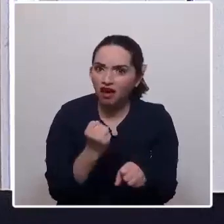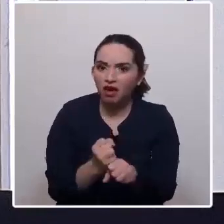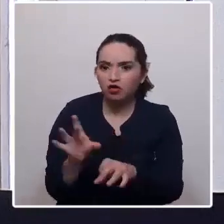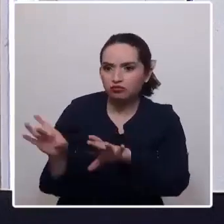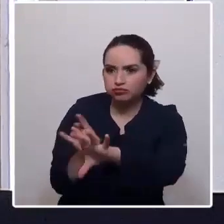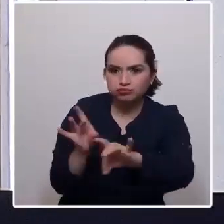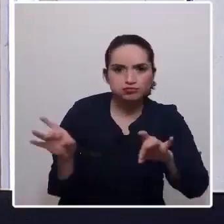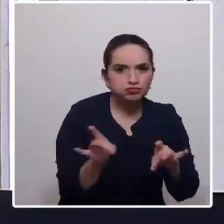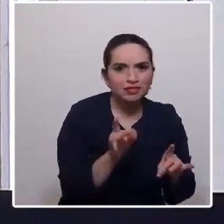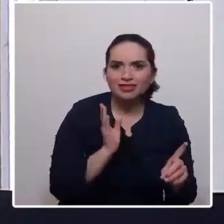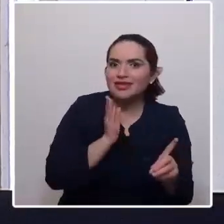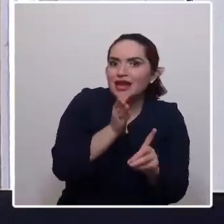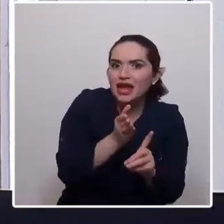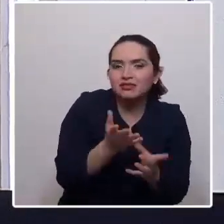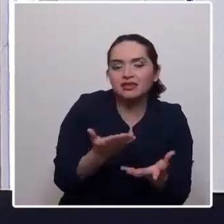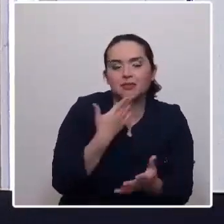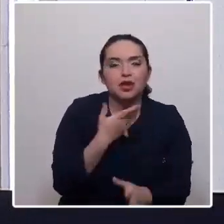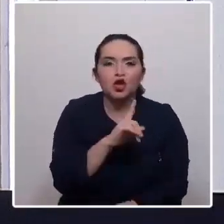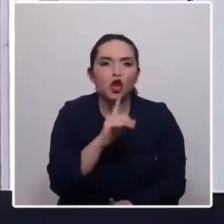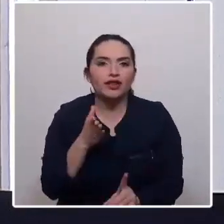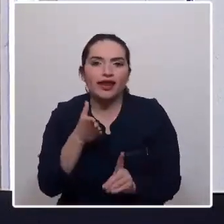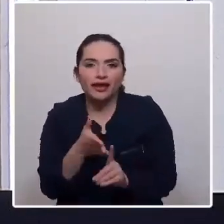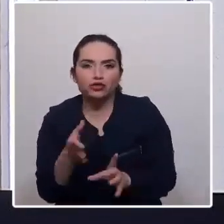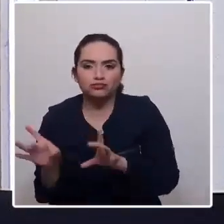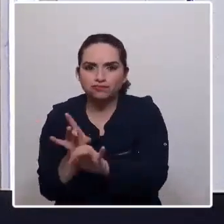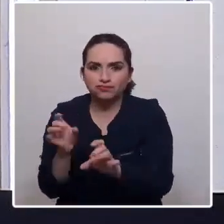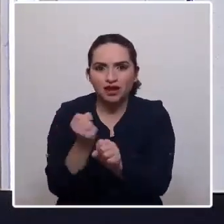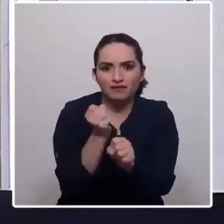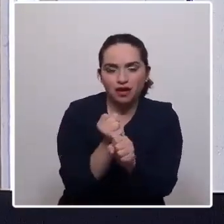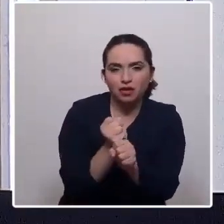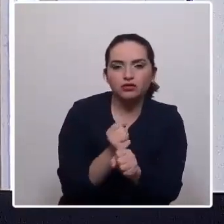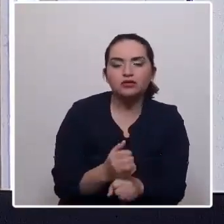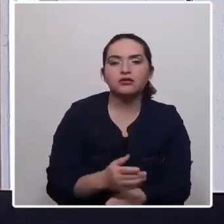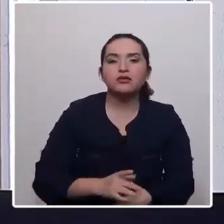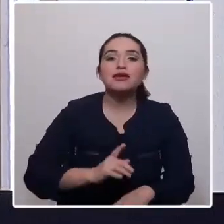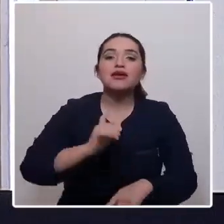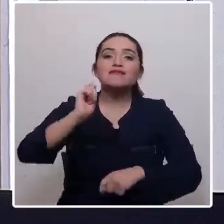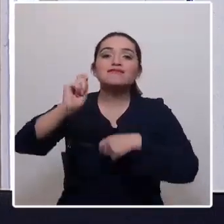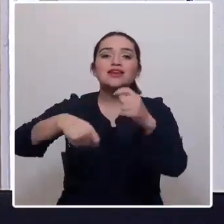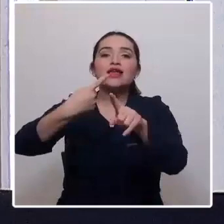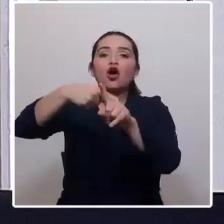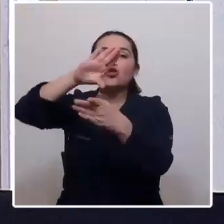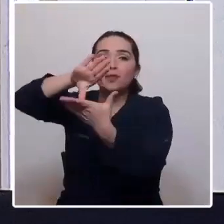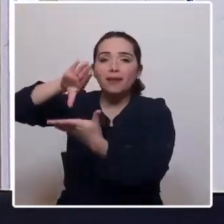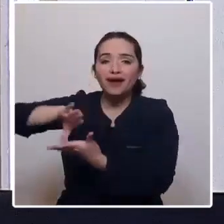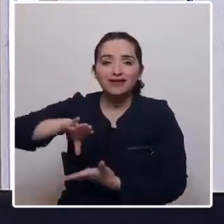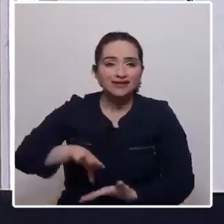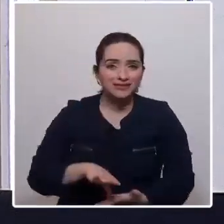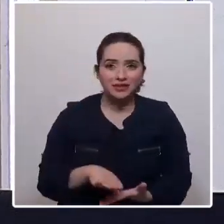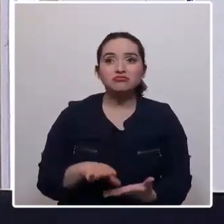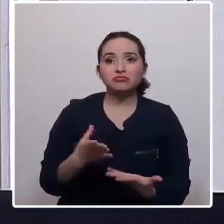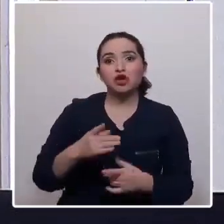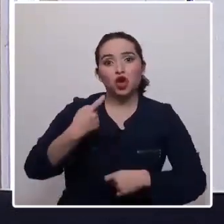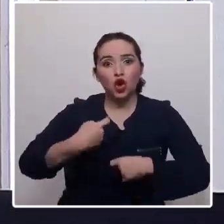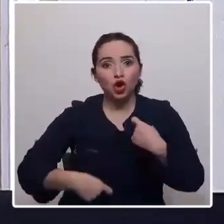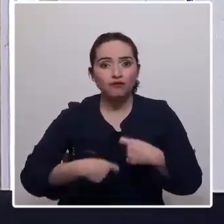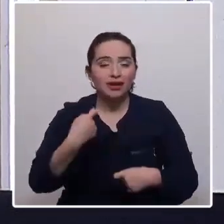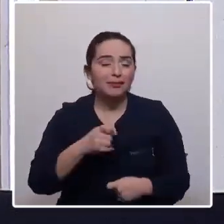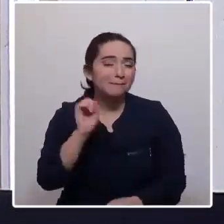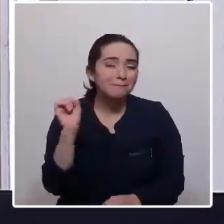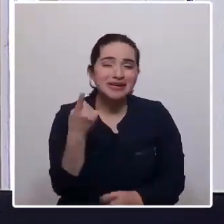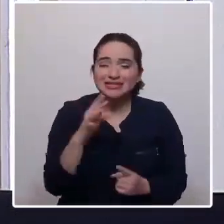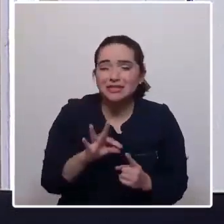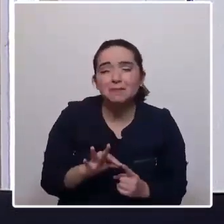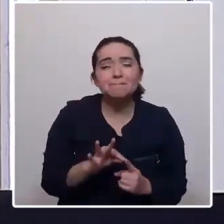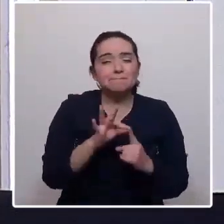directa o indirecta, lejos de las principales exportaciones de Chile y principal fuente de ingresos para las arcas fiscales.